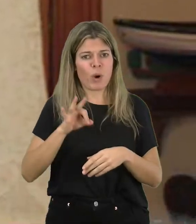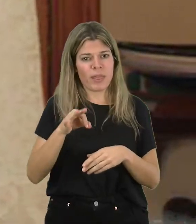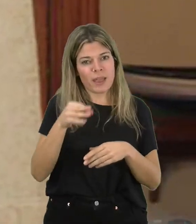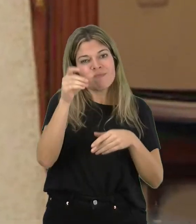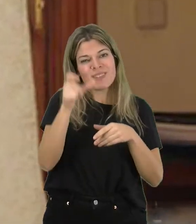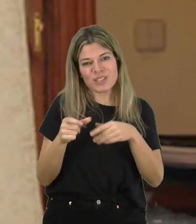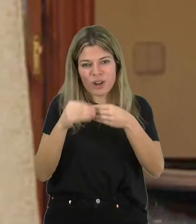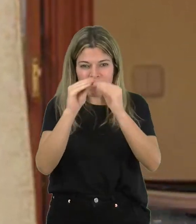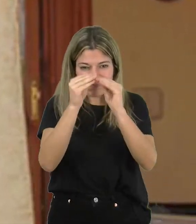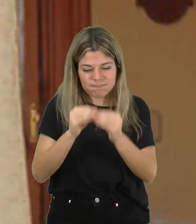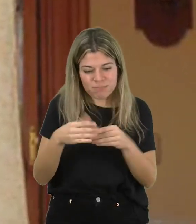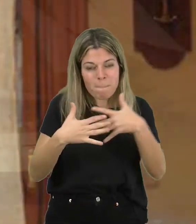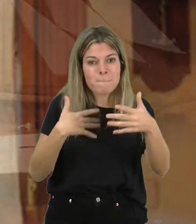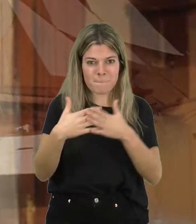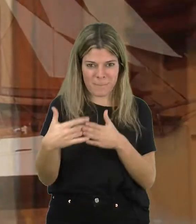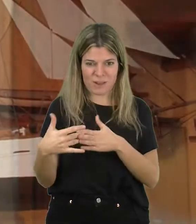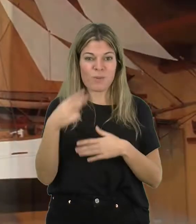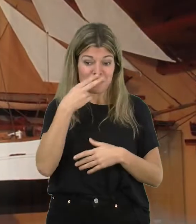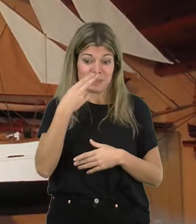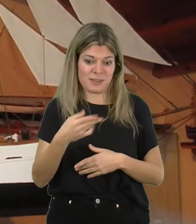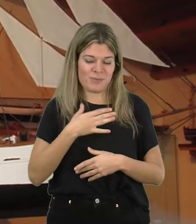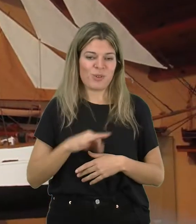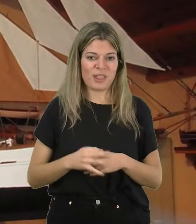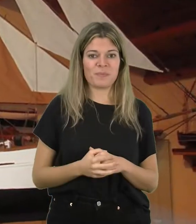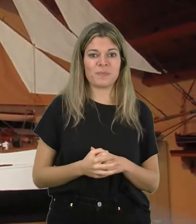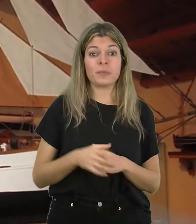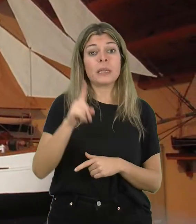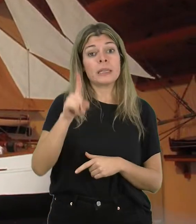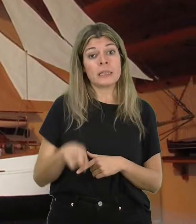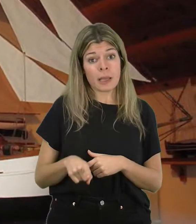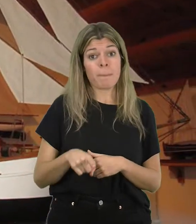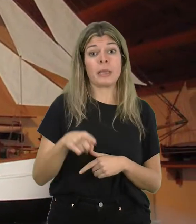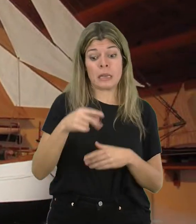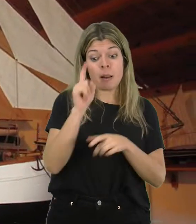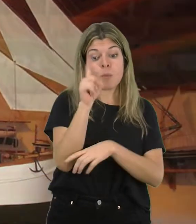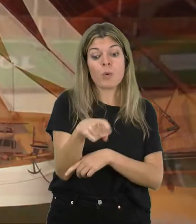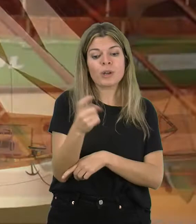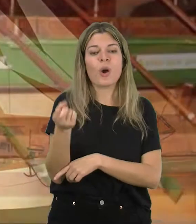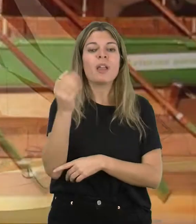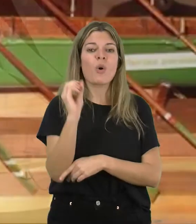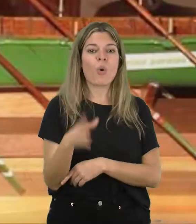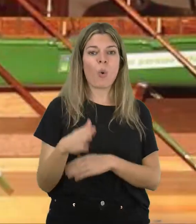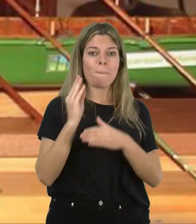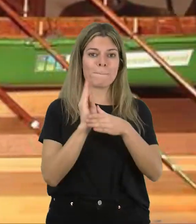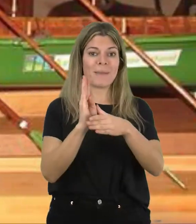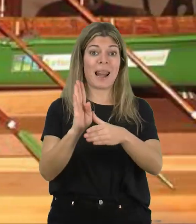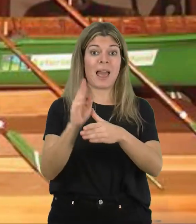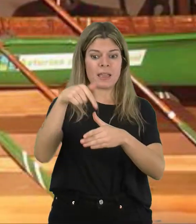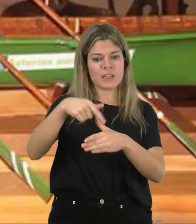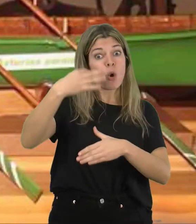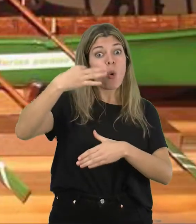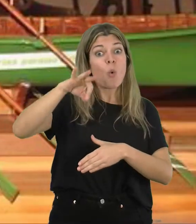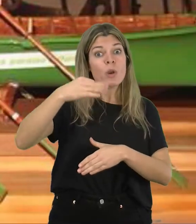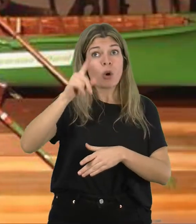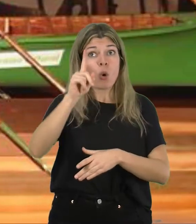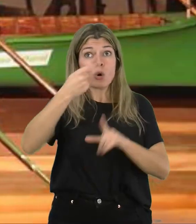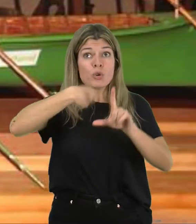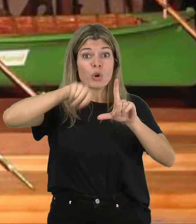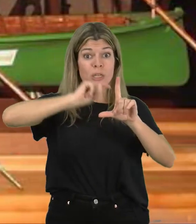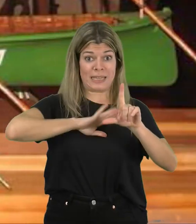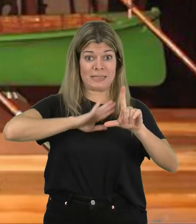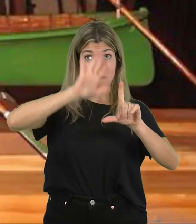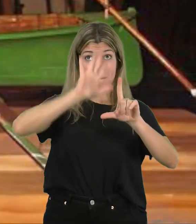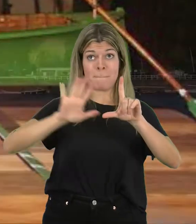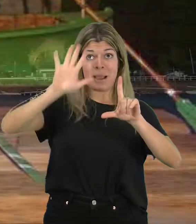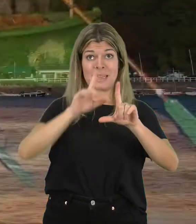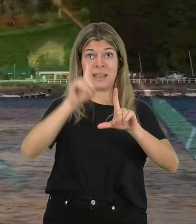Puedes visitar la exposición de maquetas que en Piñera tiene uno de los maestros artesanos de la construcción naval artesanal de Castropol. También